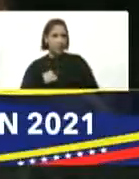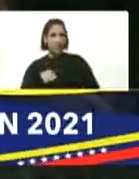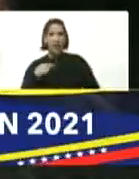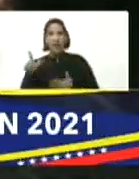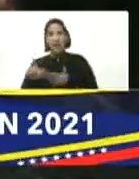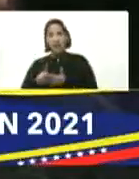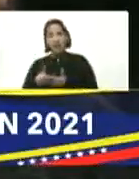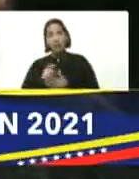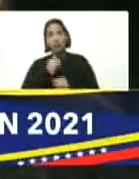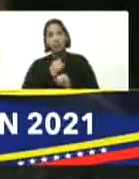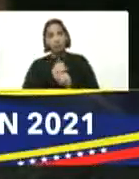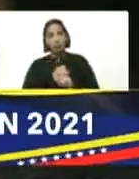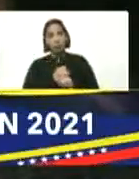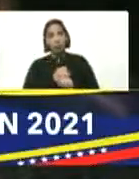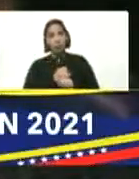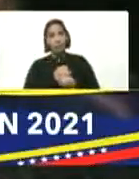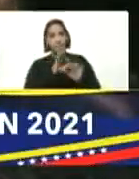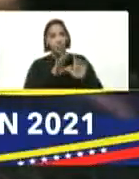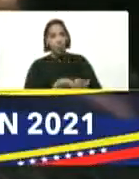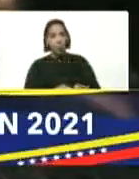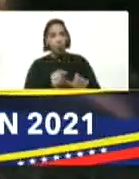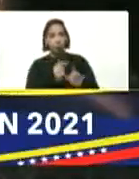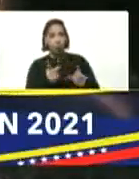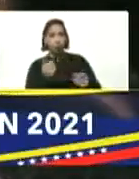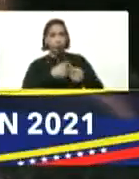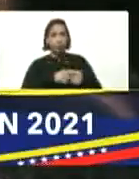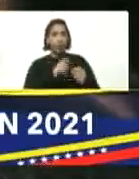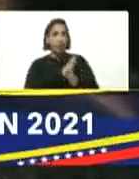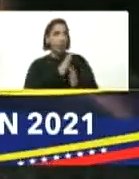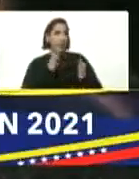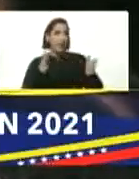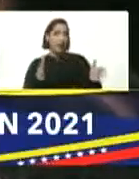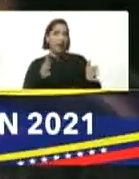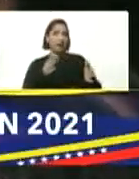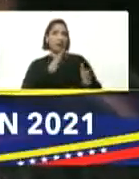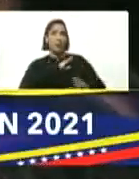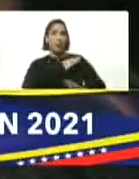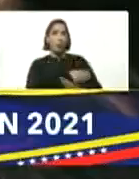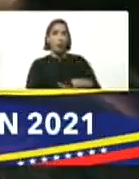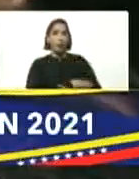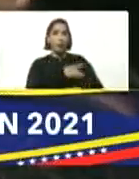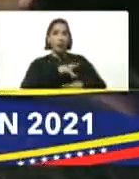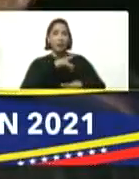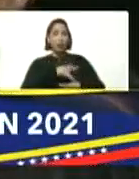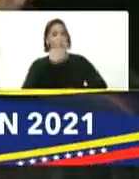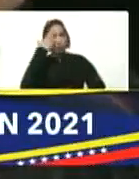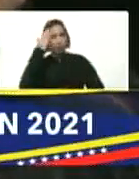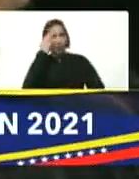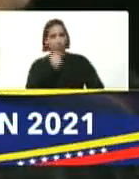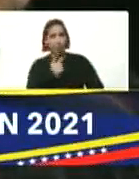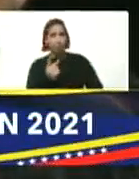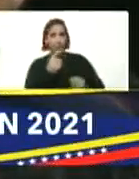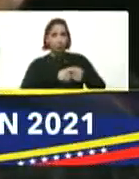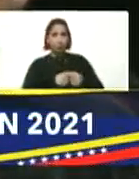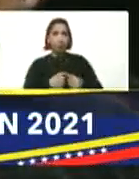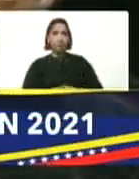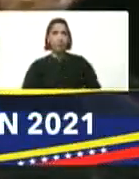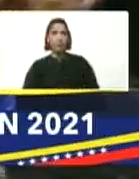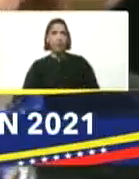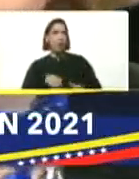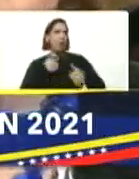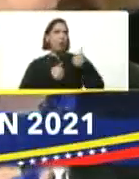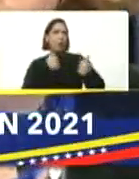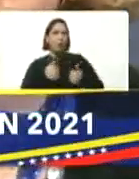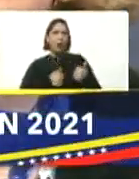digital, cuando uno baja un libro digital, ya los grandes poderes fácticos saben que uno bajó el libro digital, por qué página va, qué libro leyó,